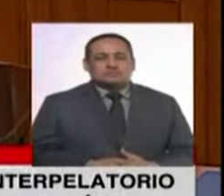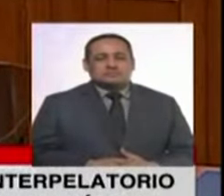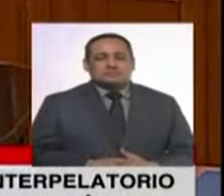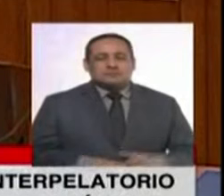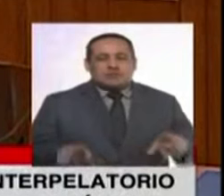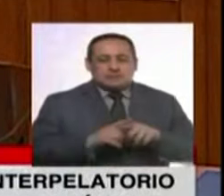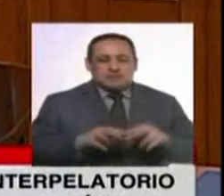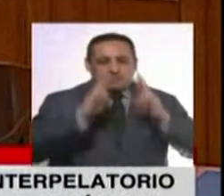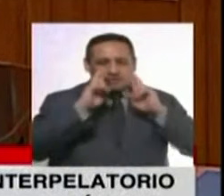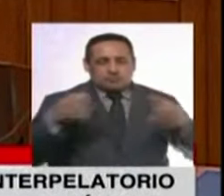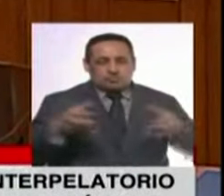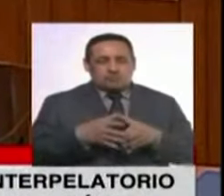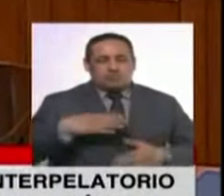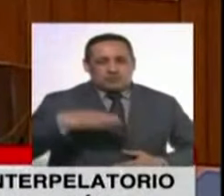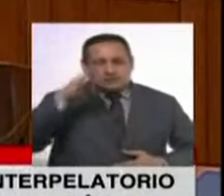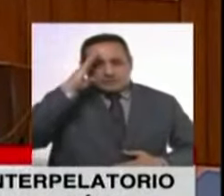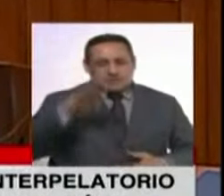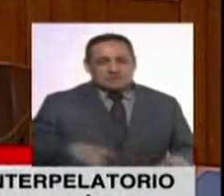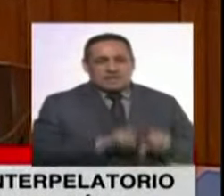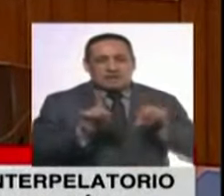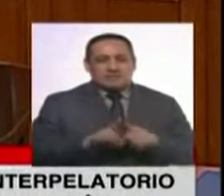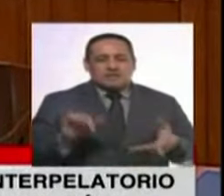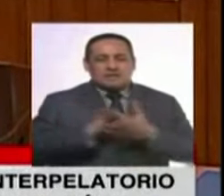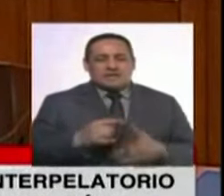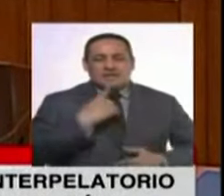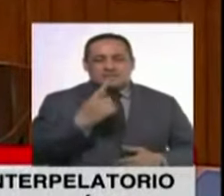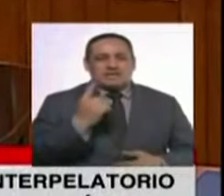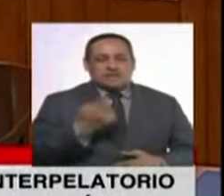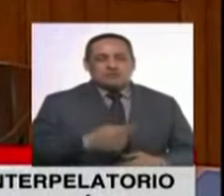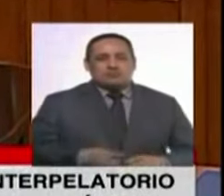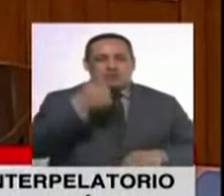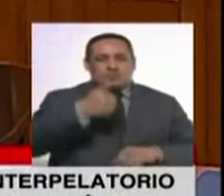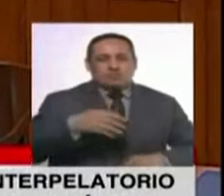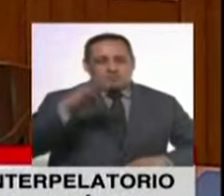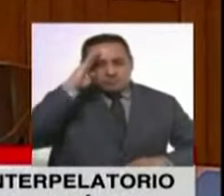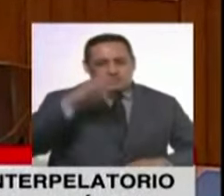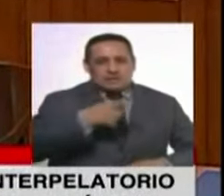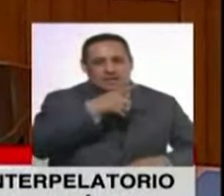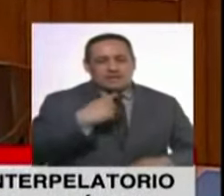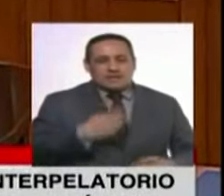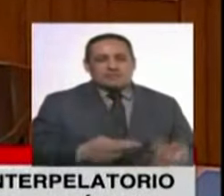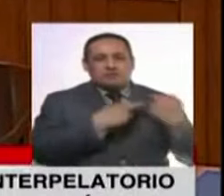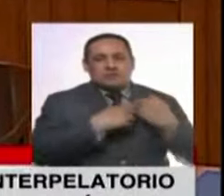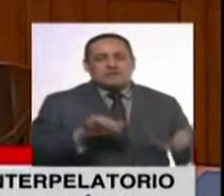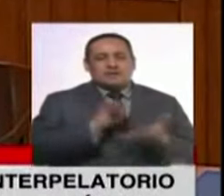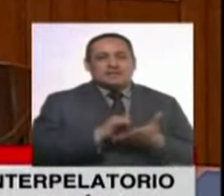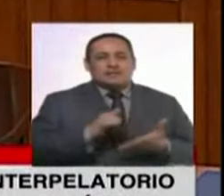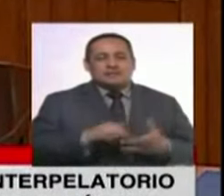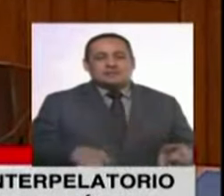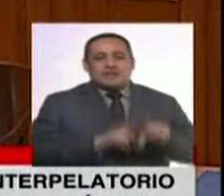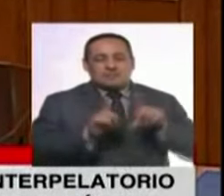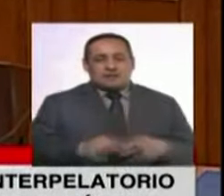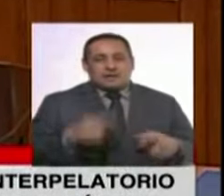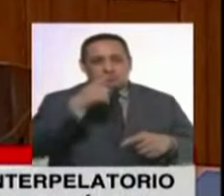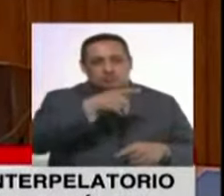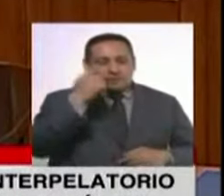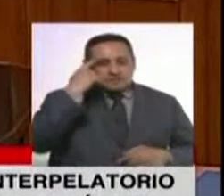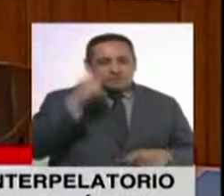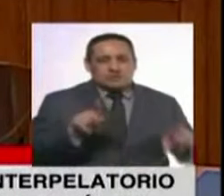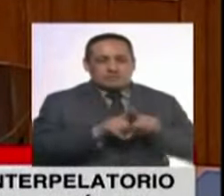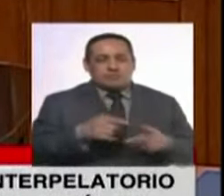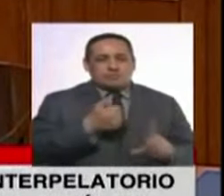respetar a la institución policial determina que sea el nuevo comandante general la Policía Nacional de Perú quién a su consideración